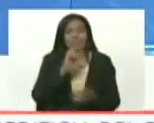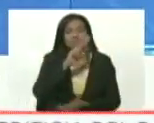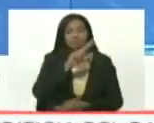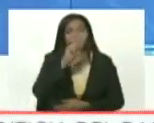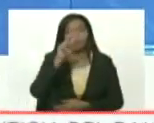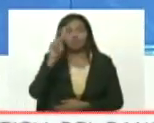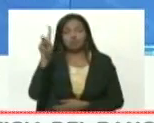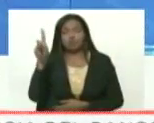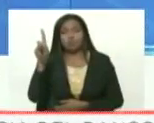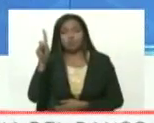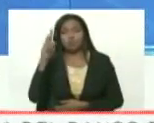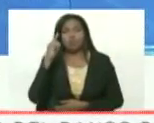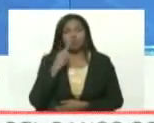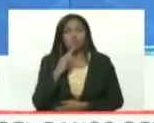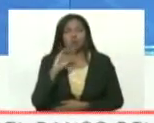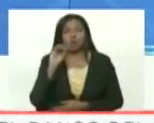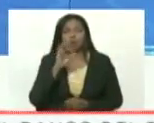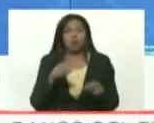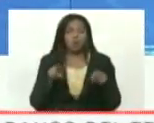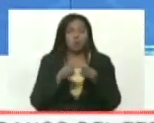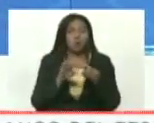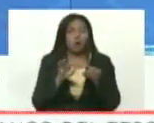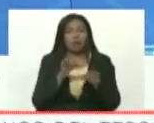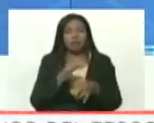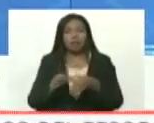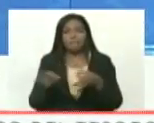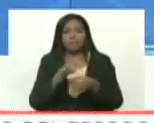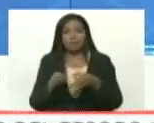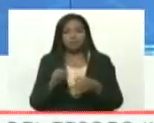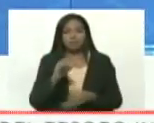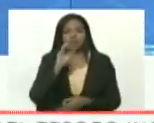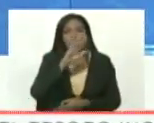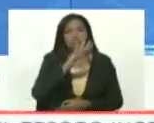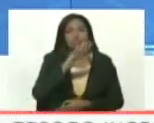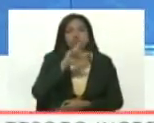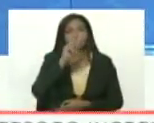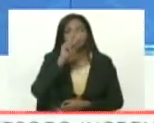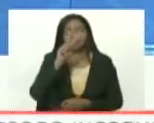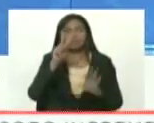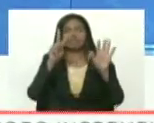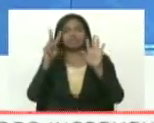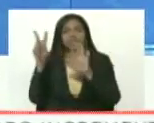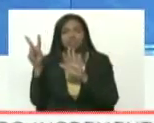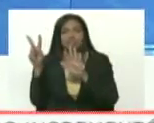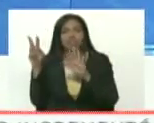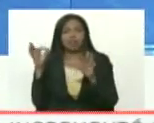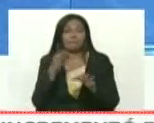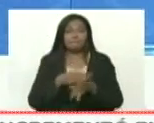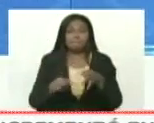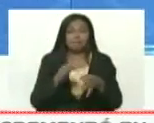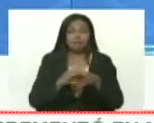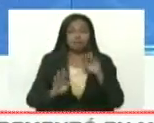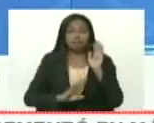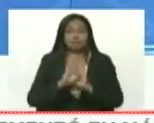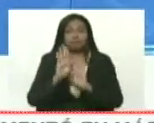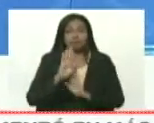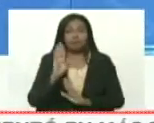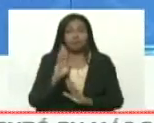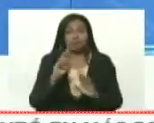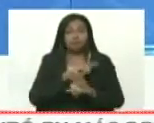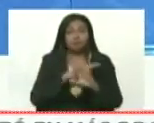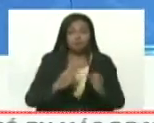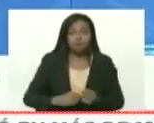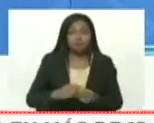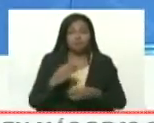650.790.321 bolívares o su equivalente de 577 petros para el desarrollo del